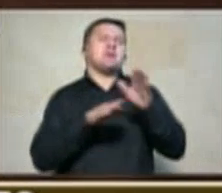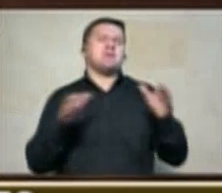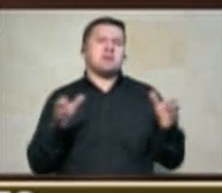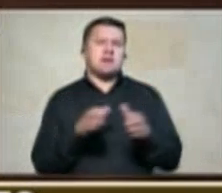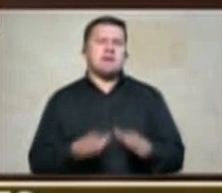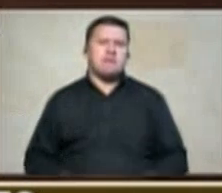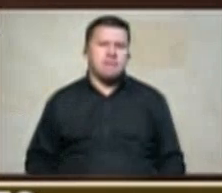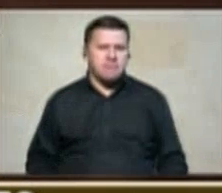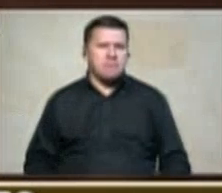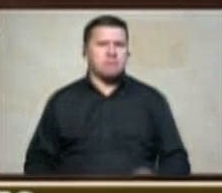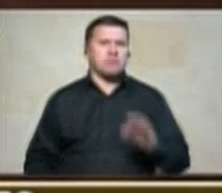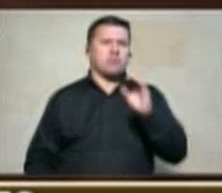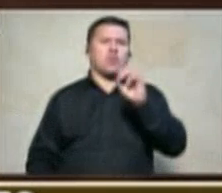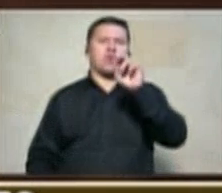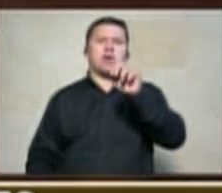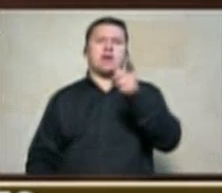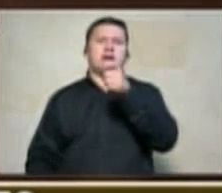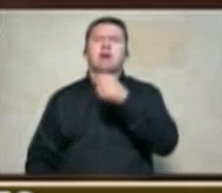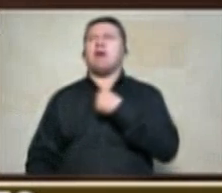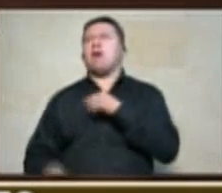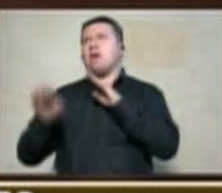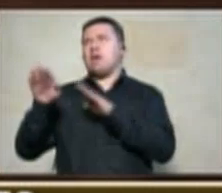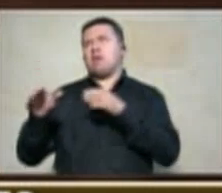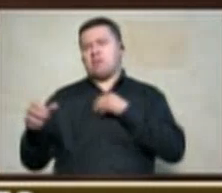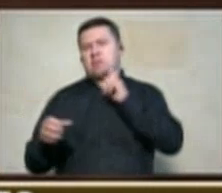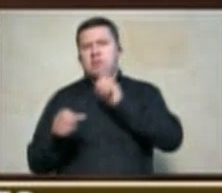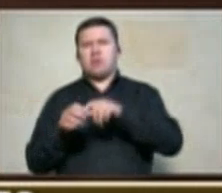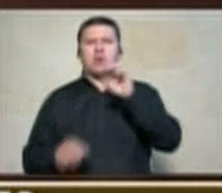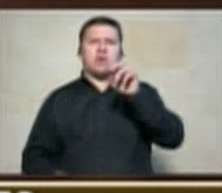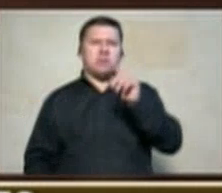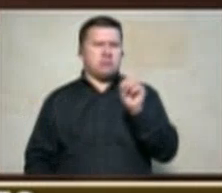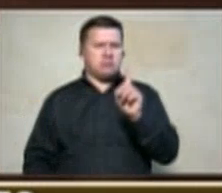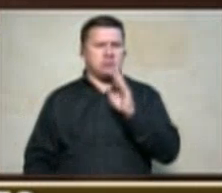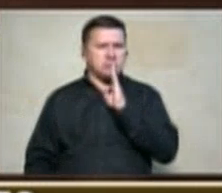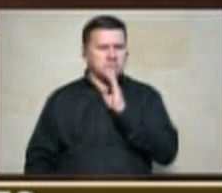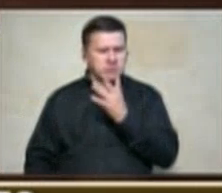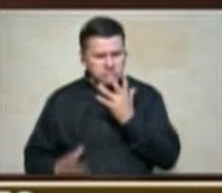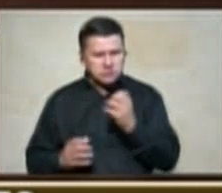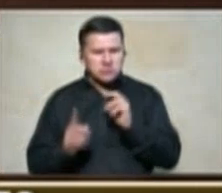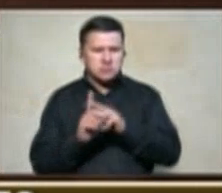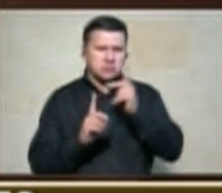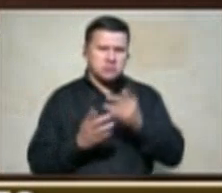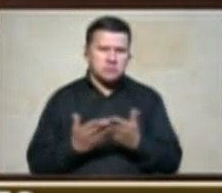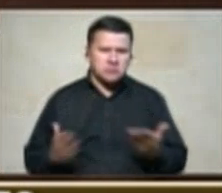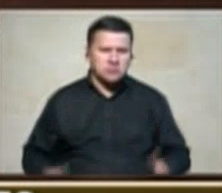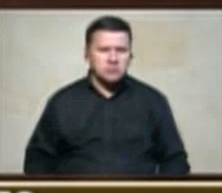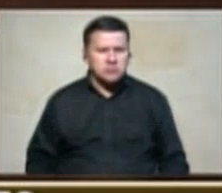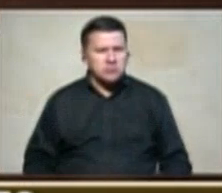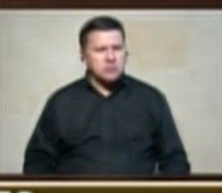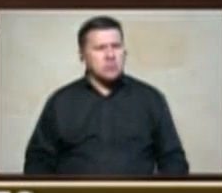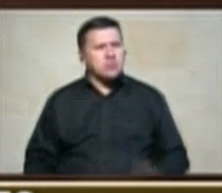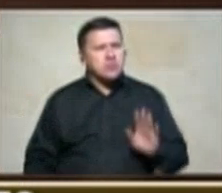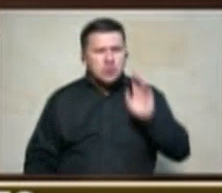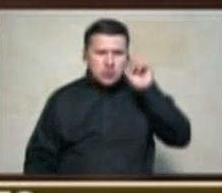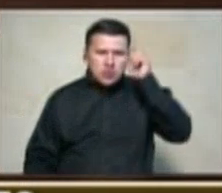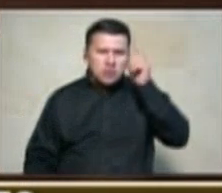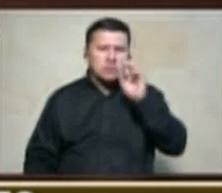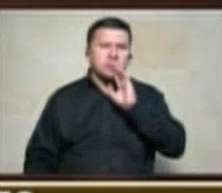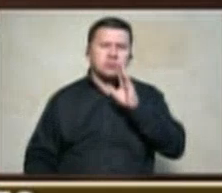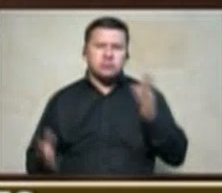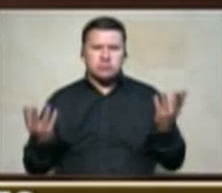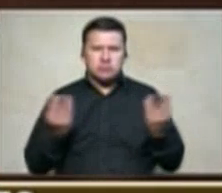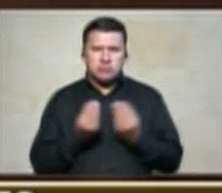representada con una ONG, y que esta ONG no solamente tiene el querer de la víctima, sino un gobierno